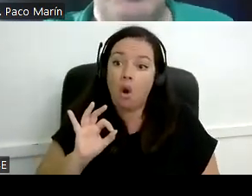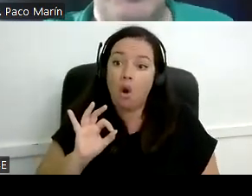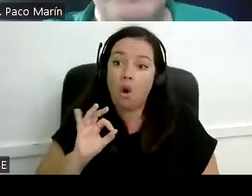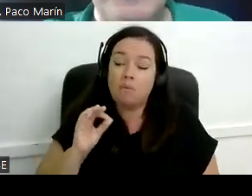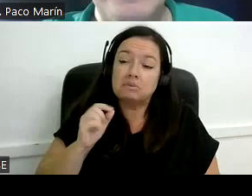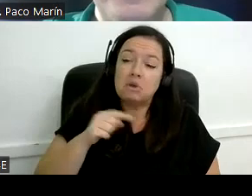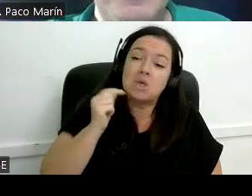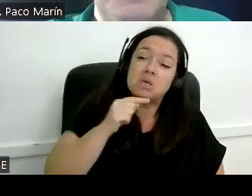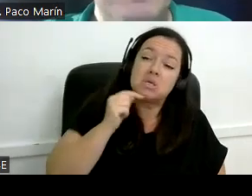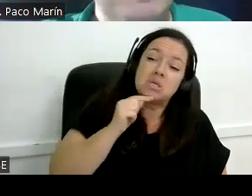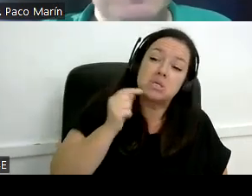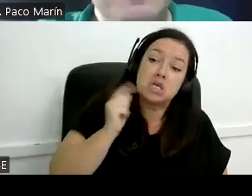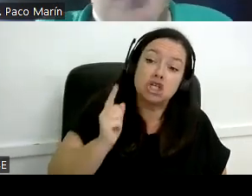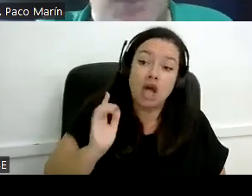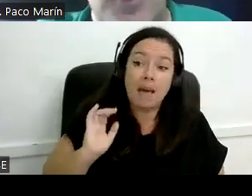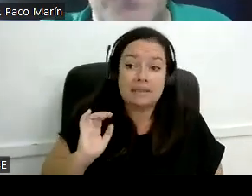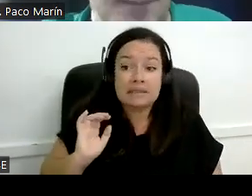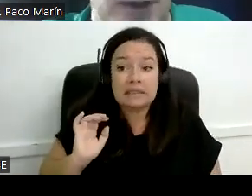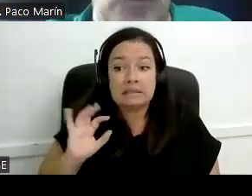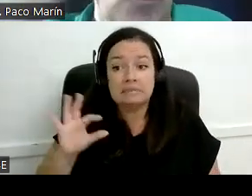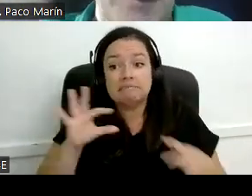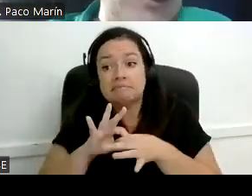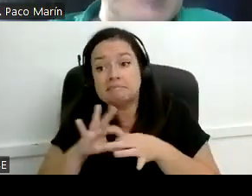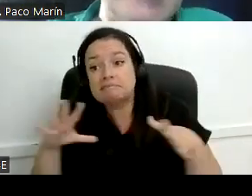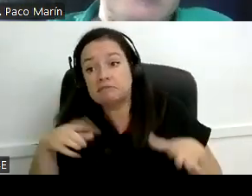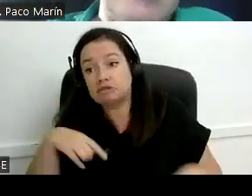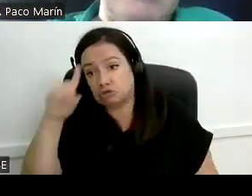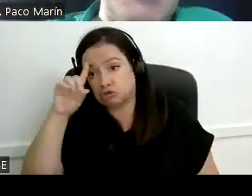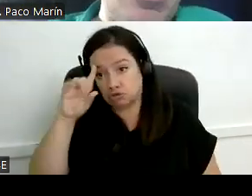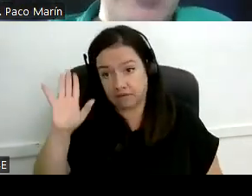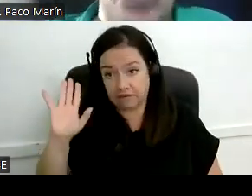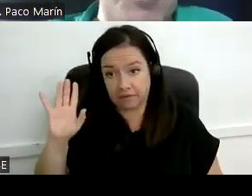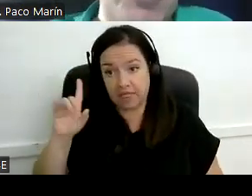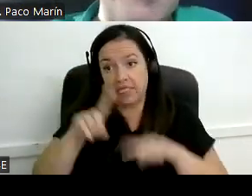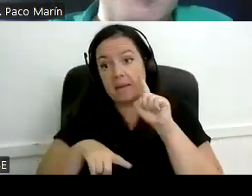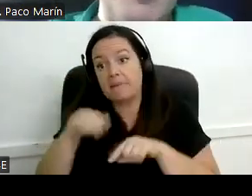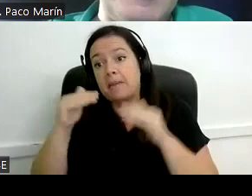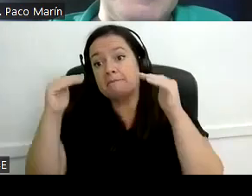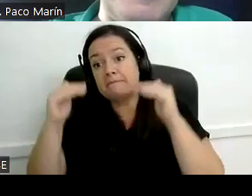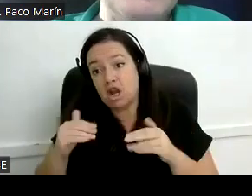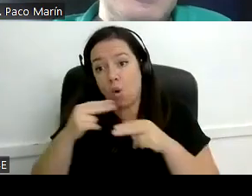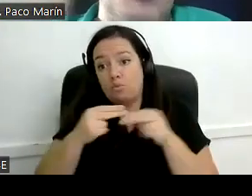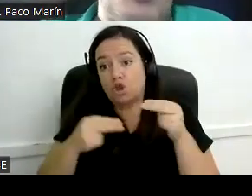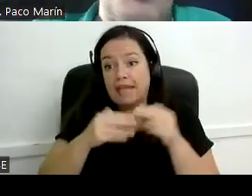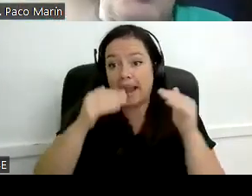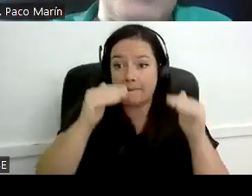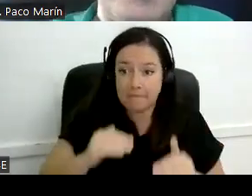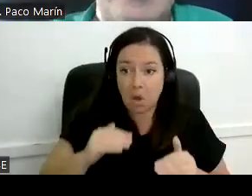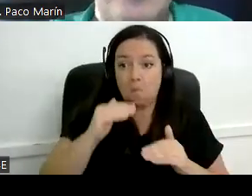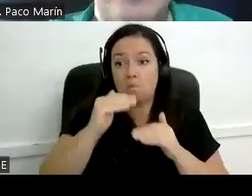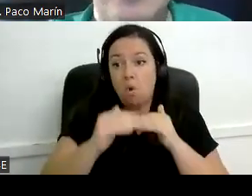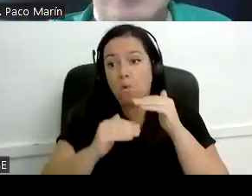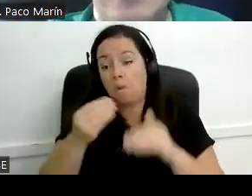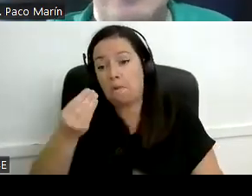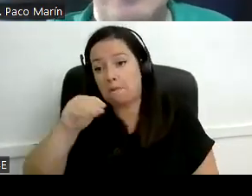simplemente molestias, podemos empezar eso, con menor cantidad de aminoácidos, con menor cantidad de proteínas, y poco a poco